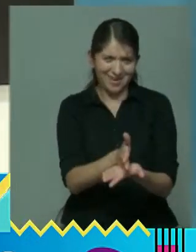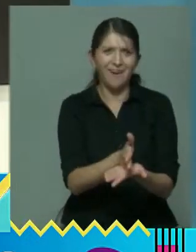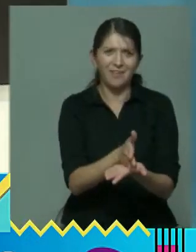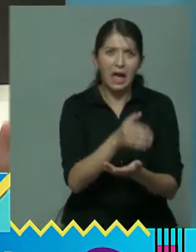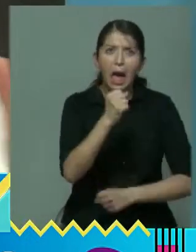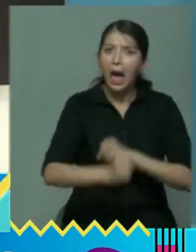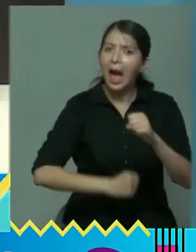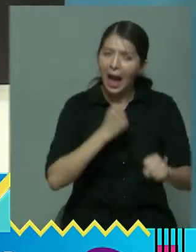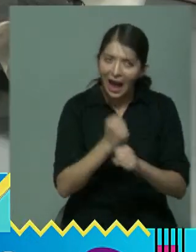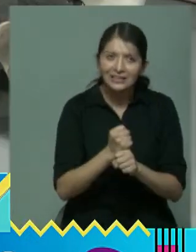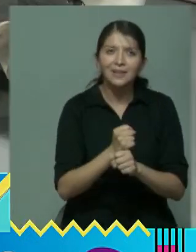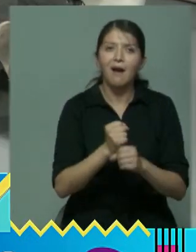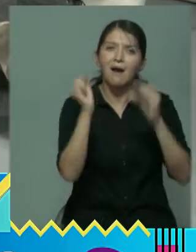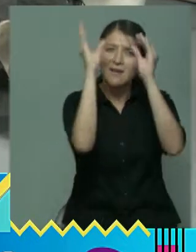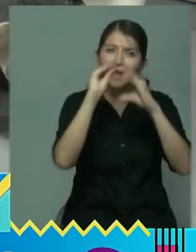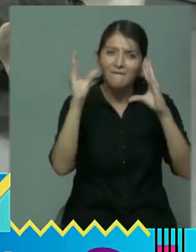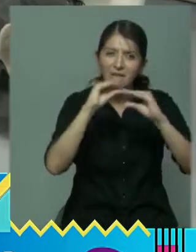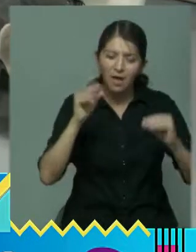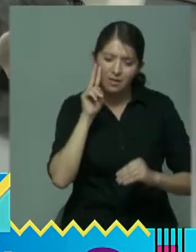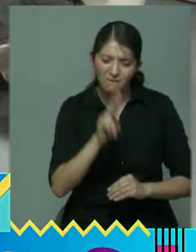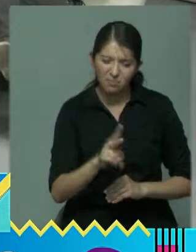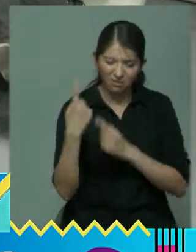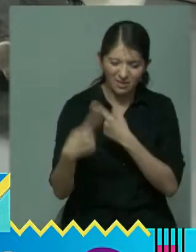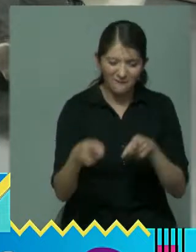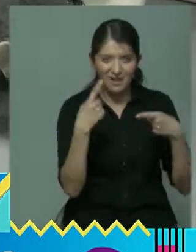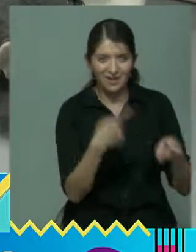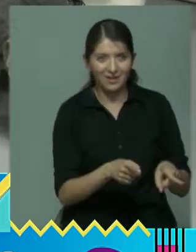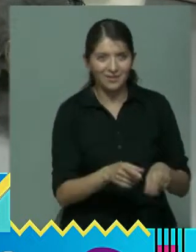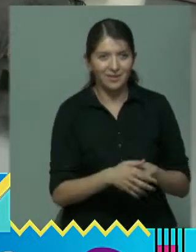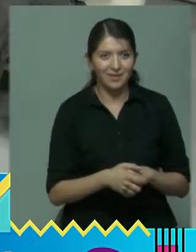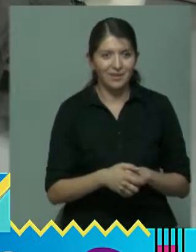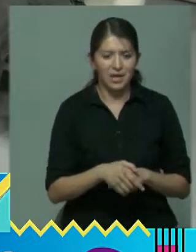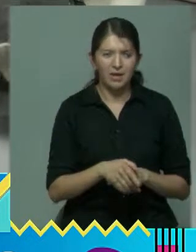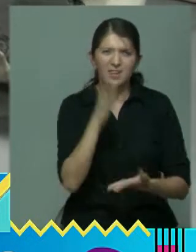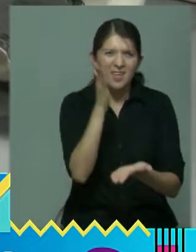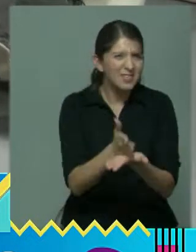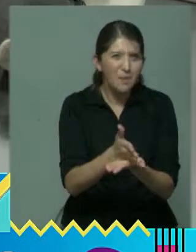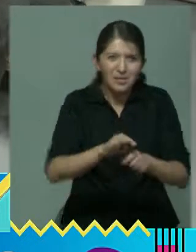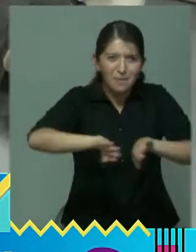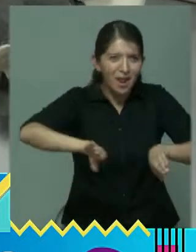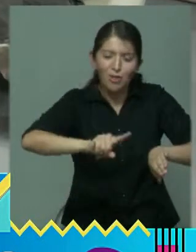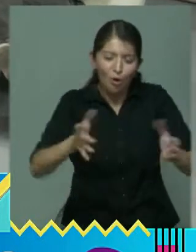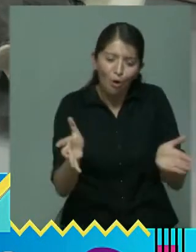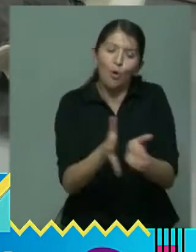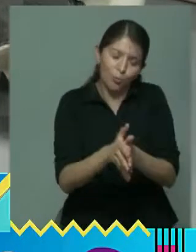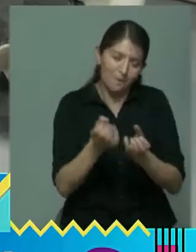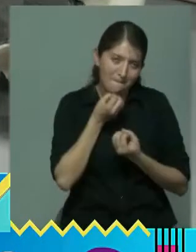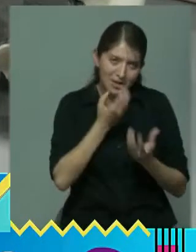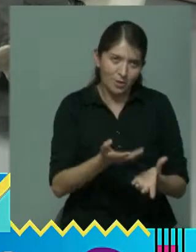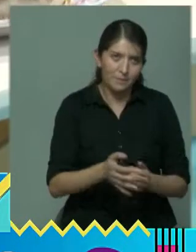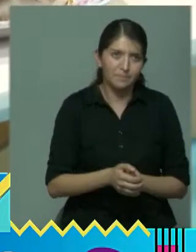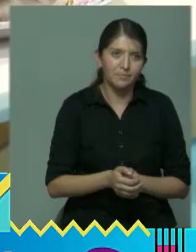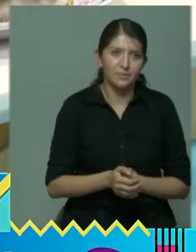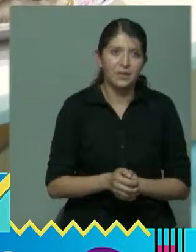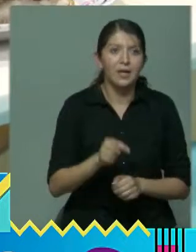siempre Navidad. está la Seguro. disyuntiva de fruta, sin fruta, chocolate. Bueno, eliminemos la grieta, al menos por esa noche buena. La consigna es pan